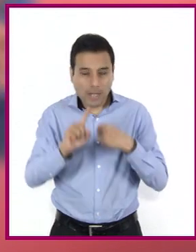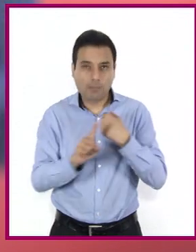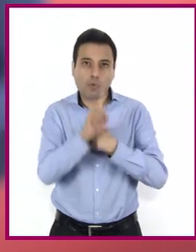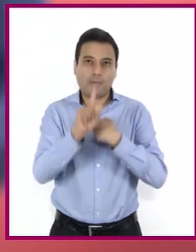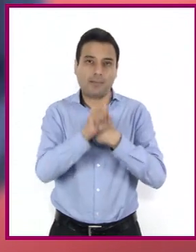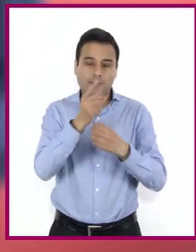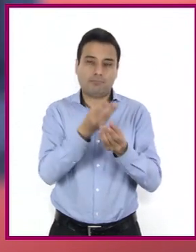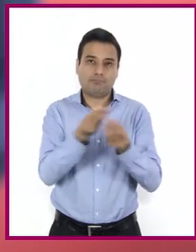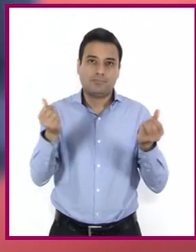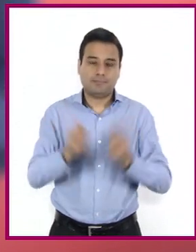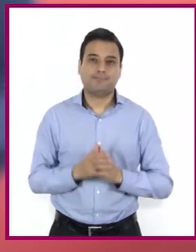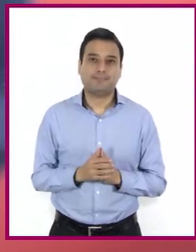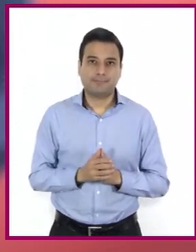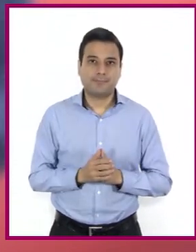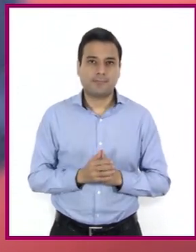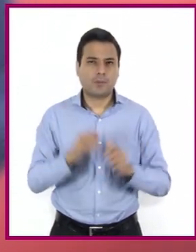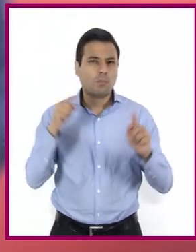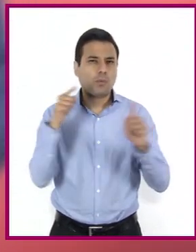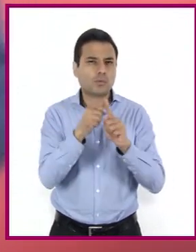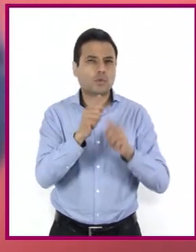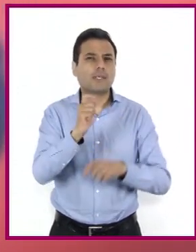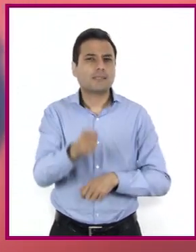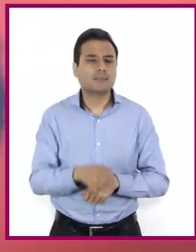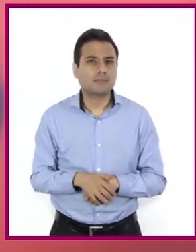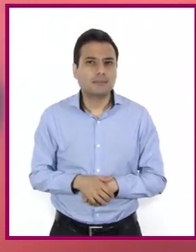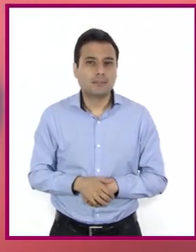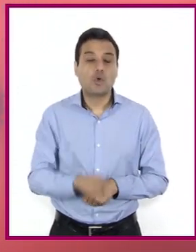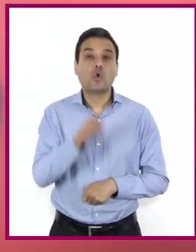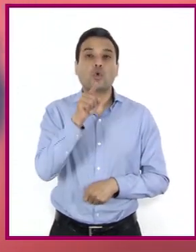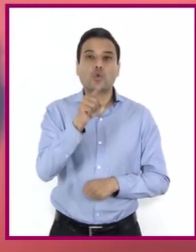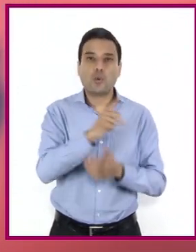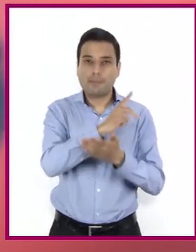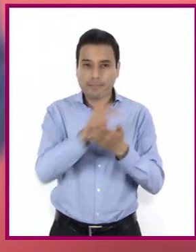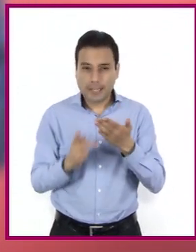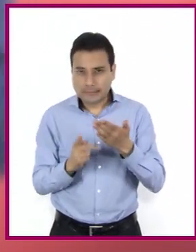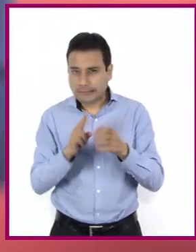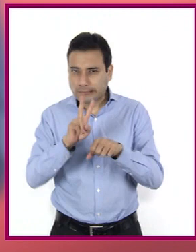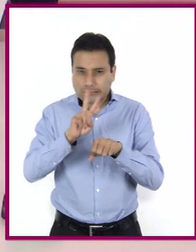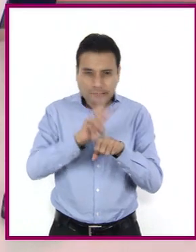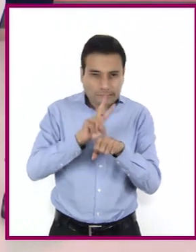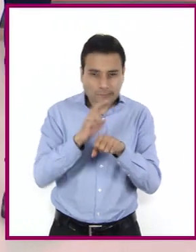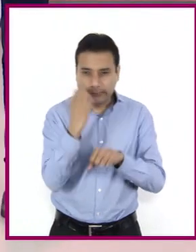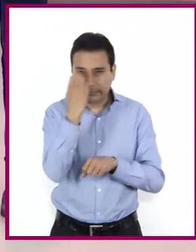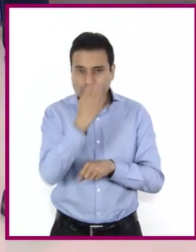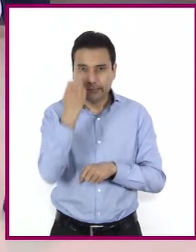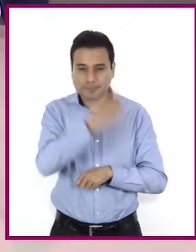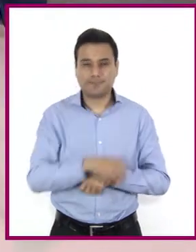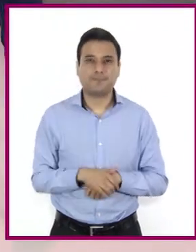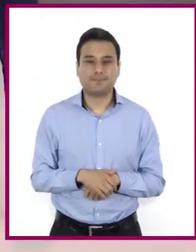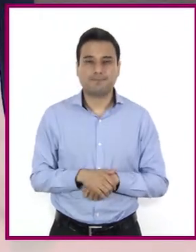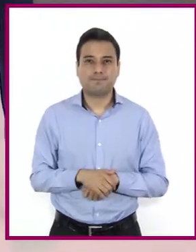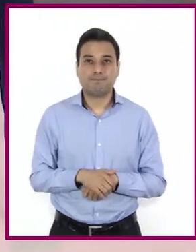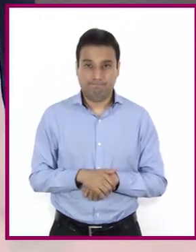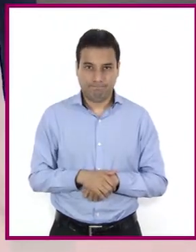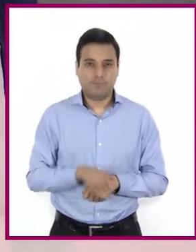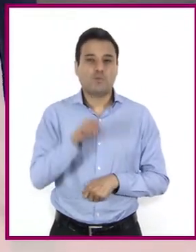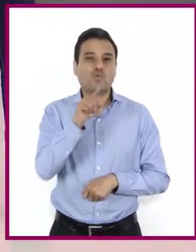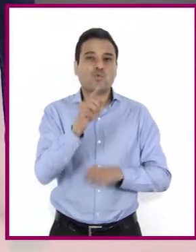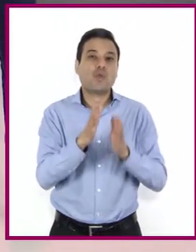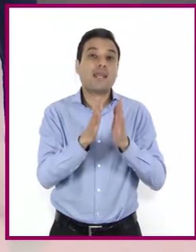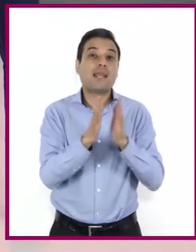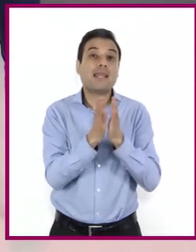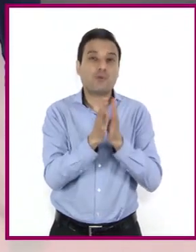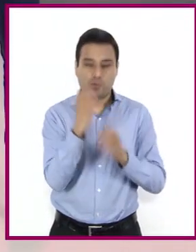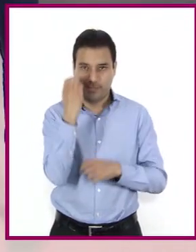de la escuela. Y el propósito fue generar planes de seguimiento a campañas. No olviden revisar su libro de